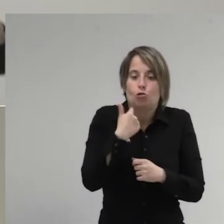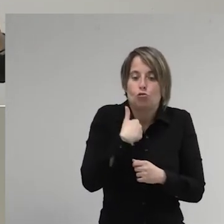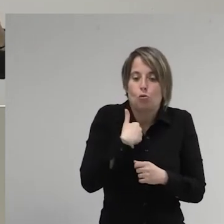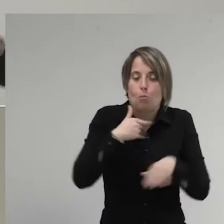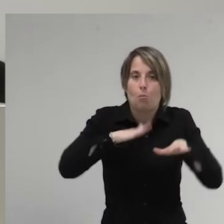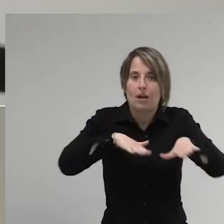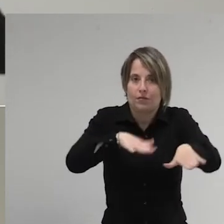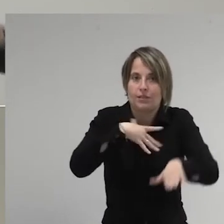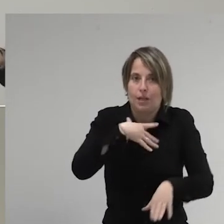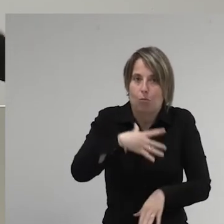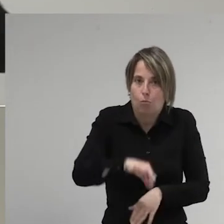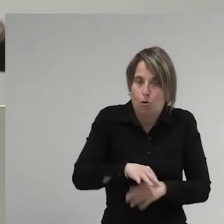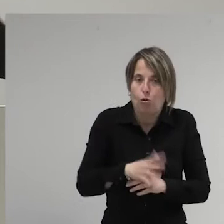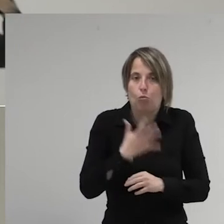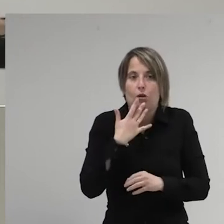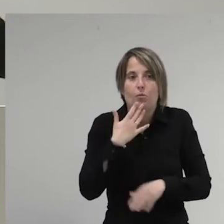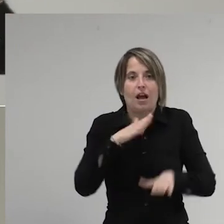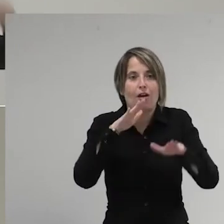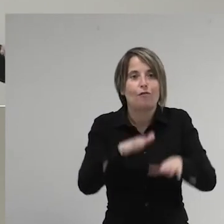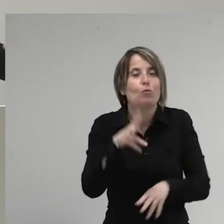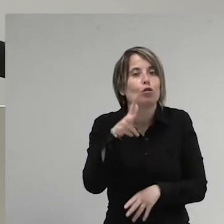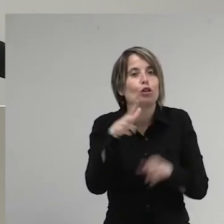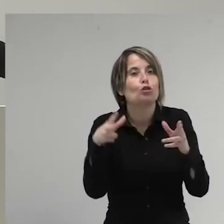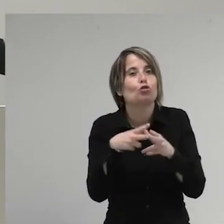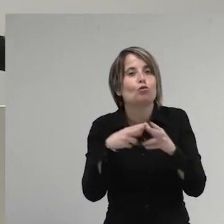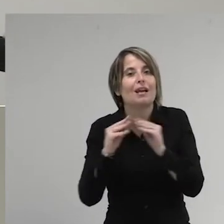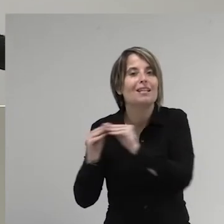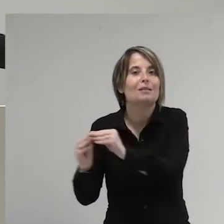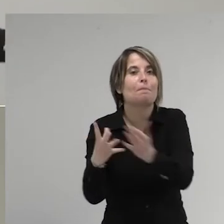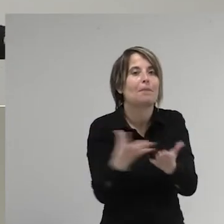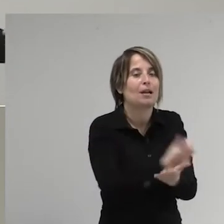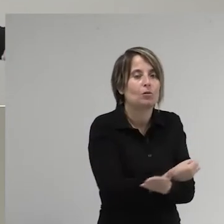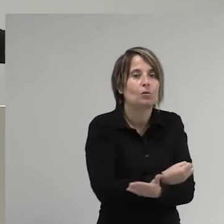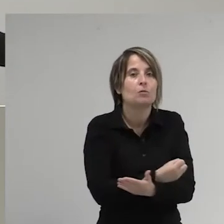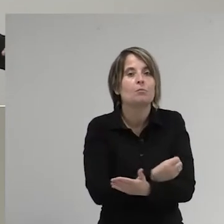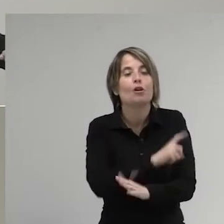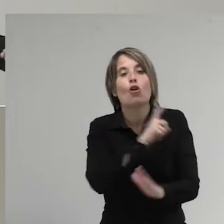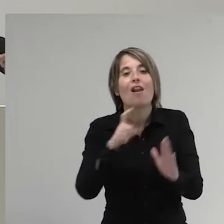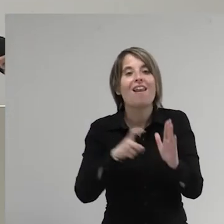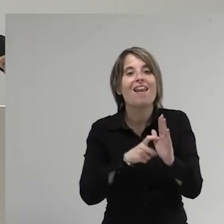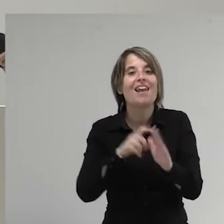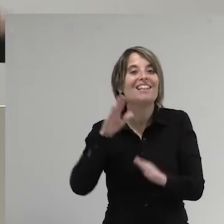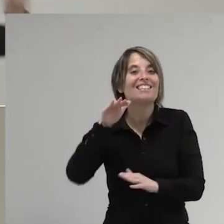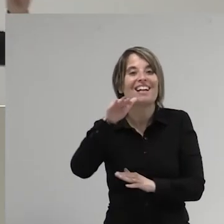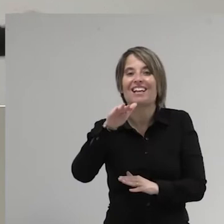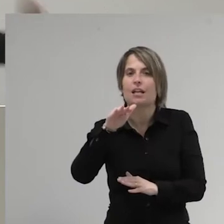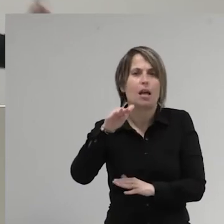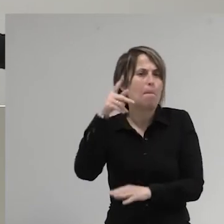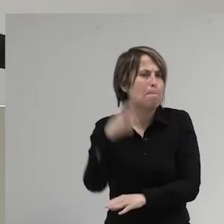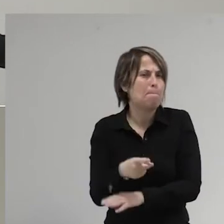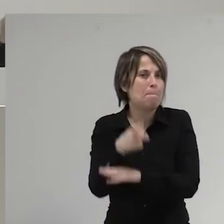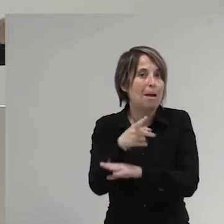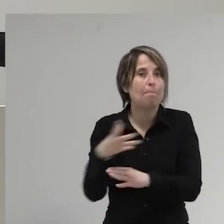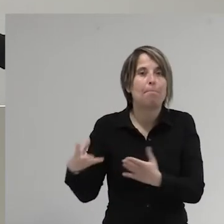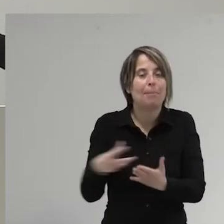manifestar a favor de los derechos sociales para todos, pero la ley de extranjería de facto dice que este para